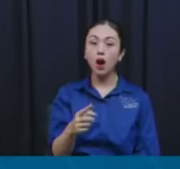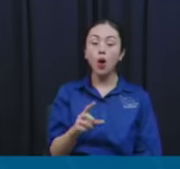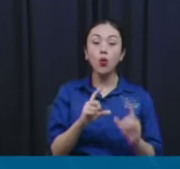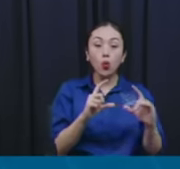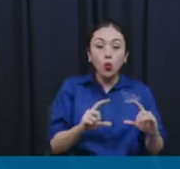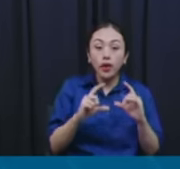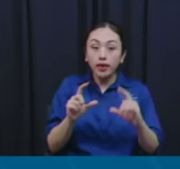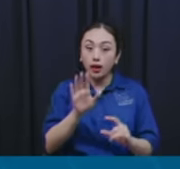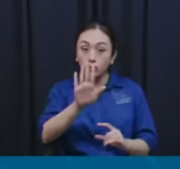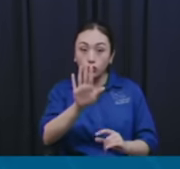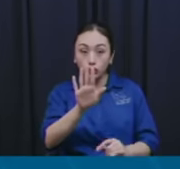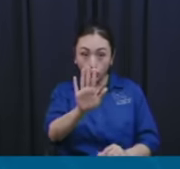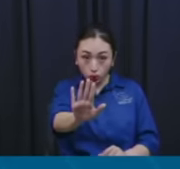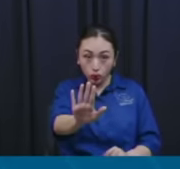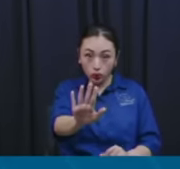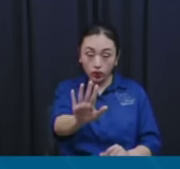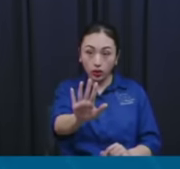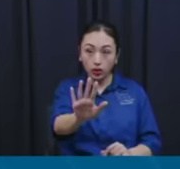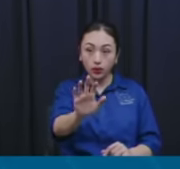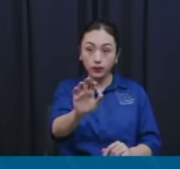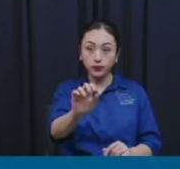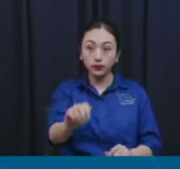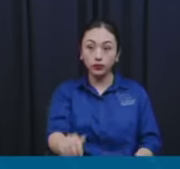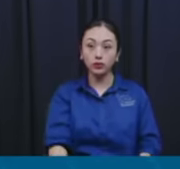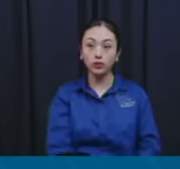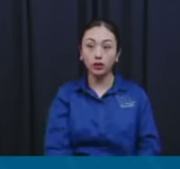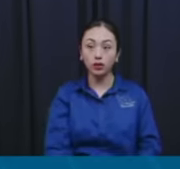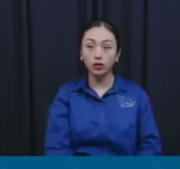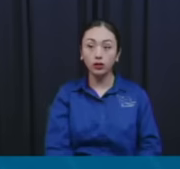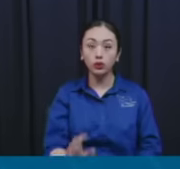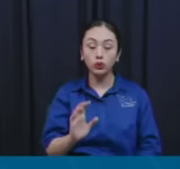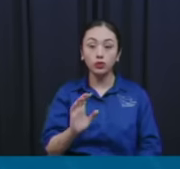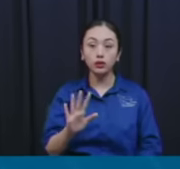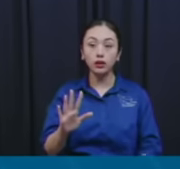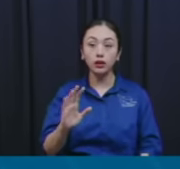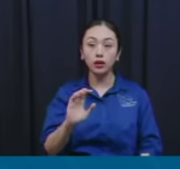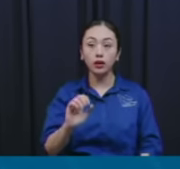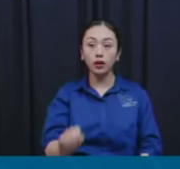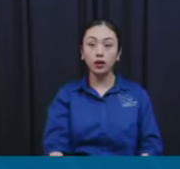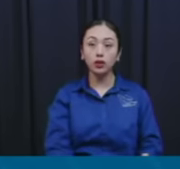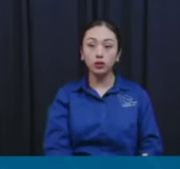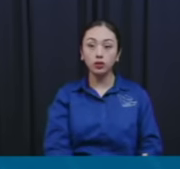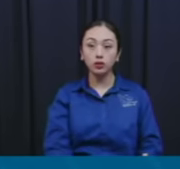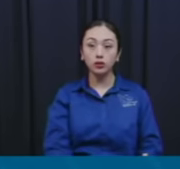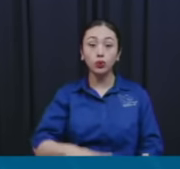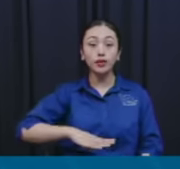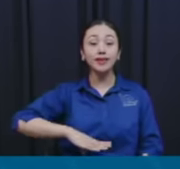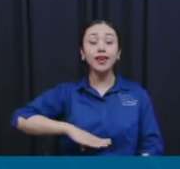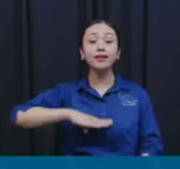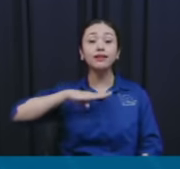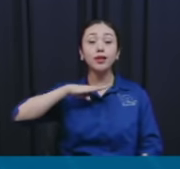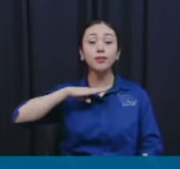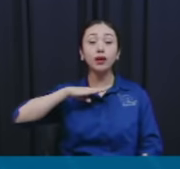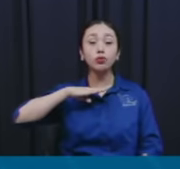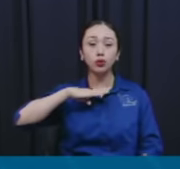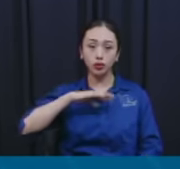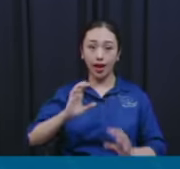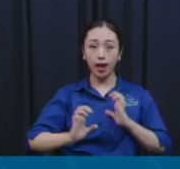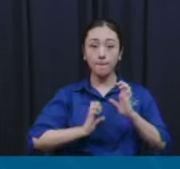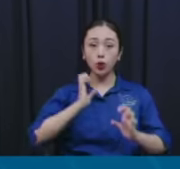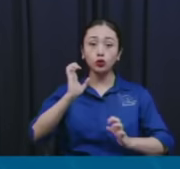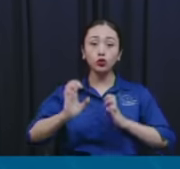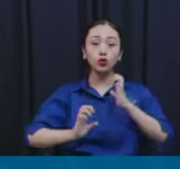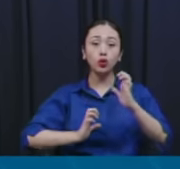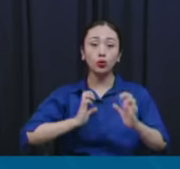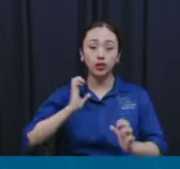sentimientos Guarda tus sentimientos guarda ahme predicar hermano por favor dígale el que tiene par hermano guarde sus sentimientos